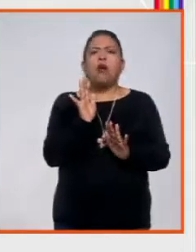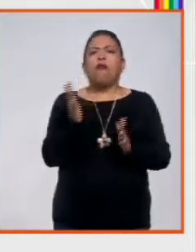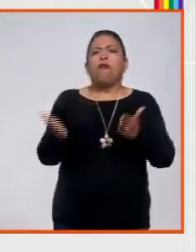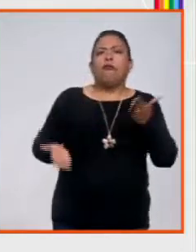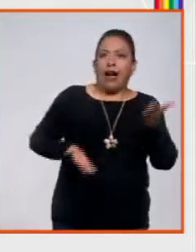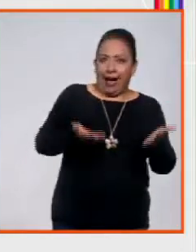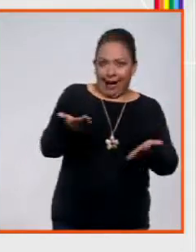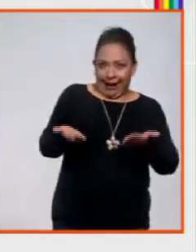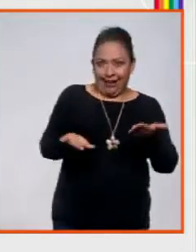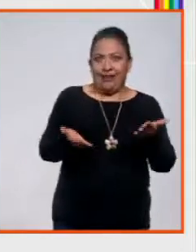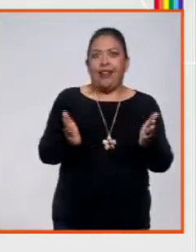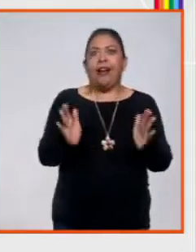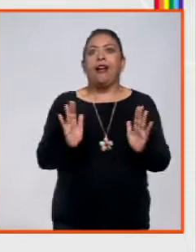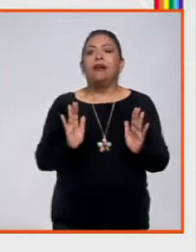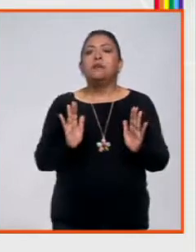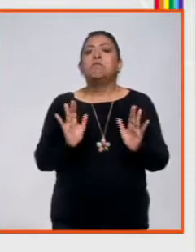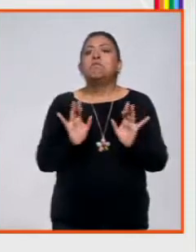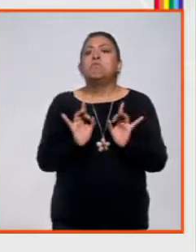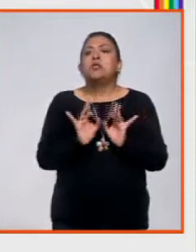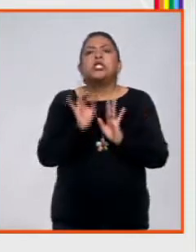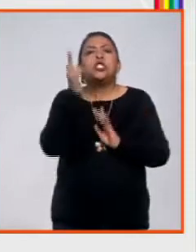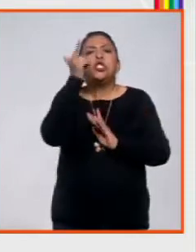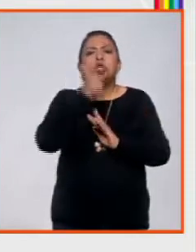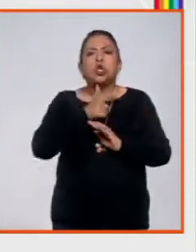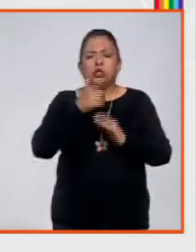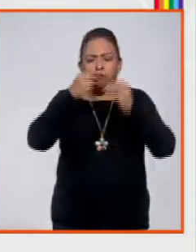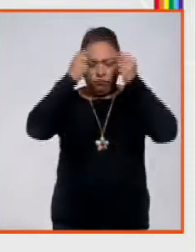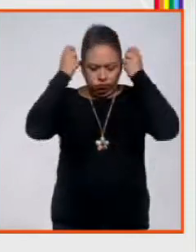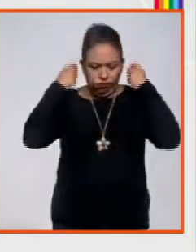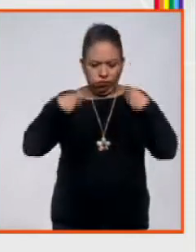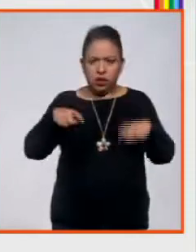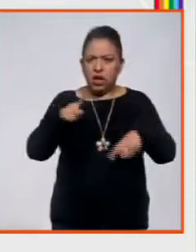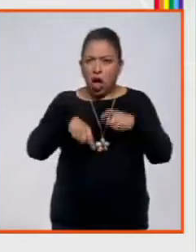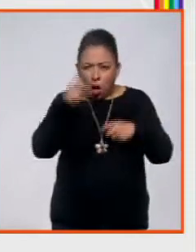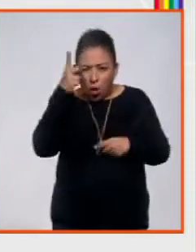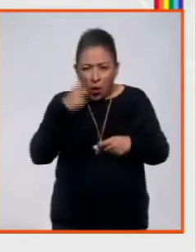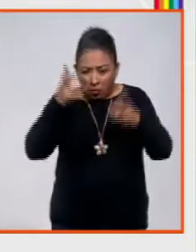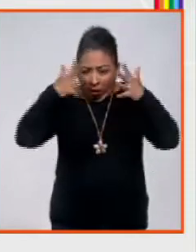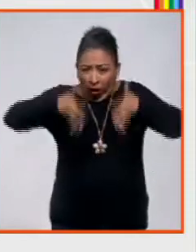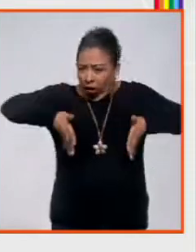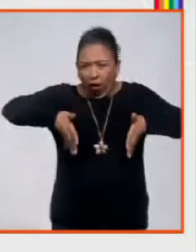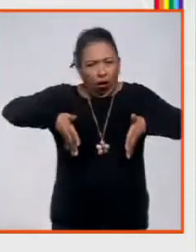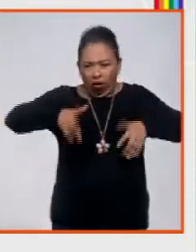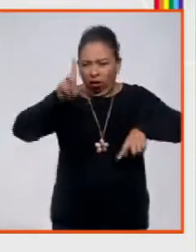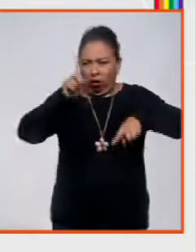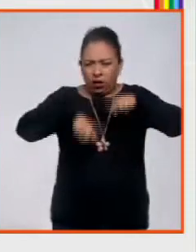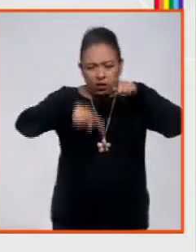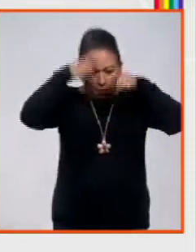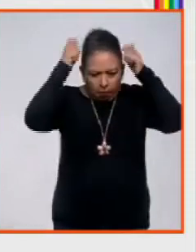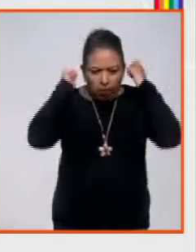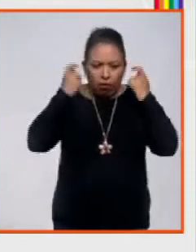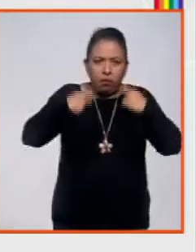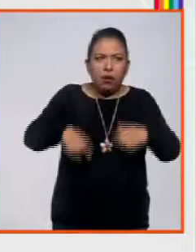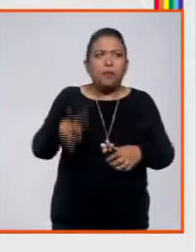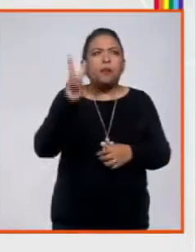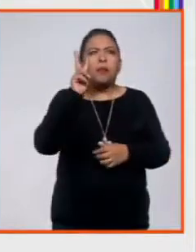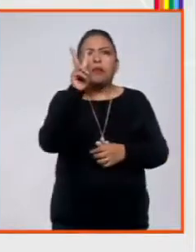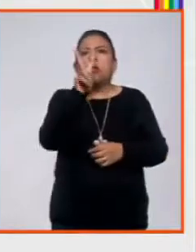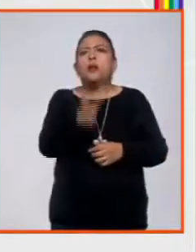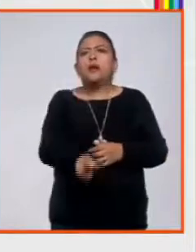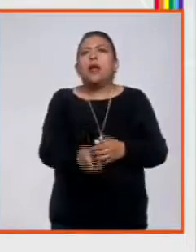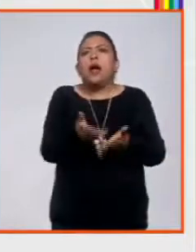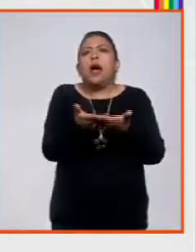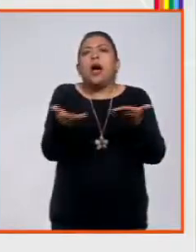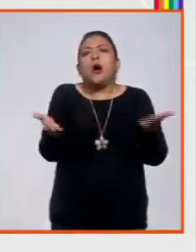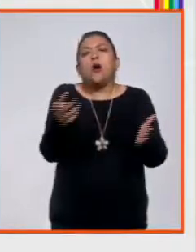baila y que de pronto en las noches se quita el hábito no duerme con el hábito opuesto entonces la vemos con una suerte de ahora